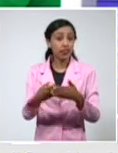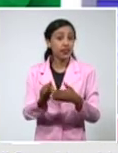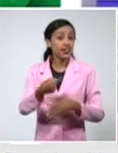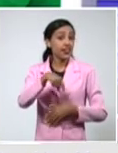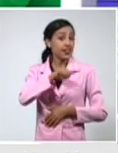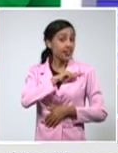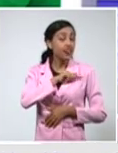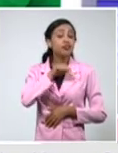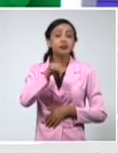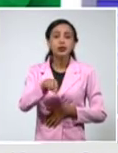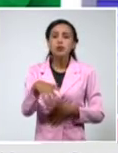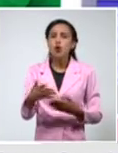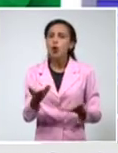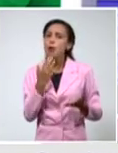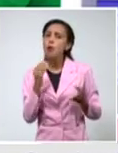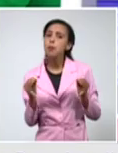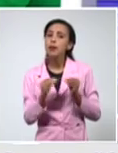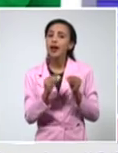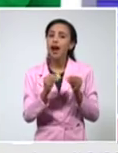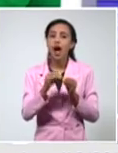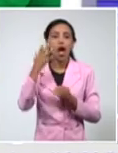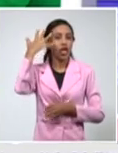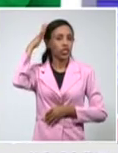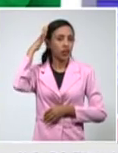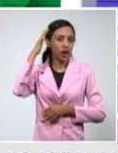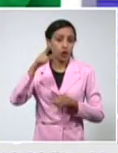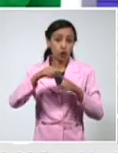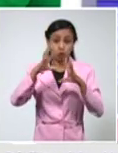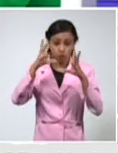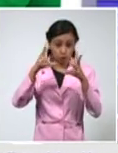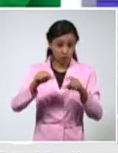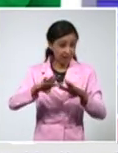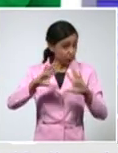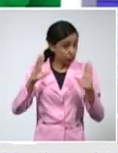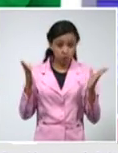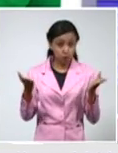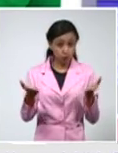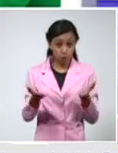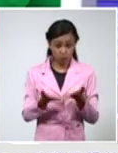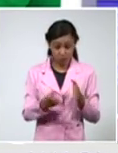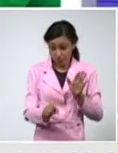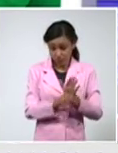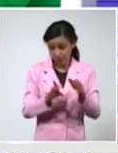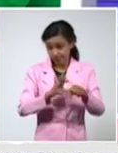el extranjero, y ya se acumulan en toda la pandemia